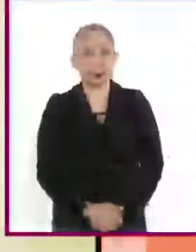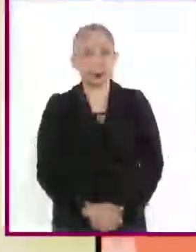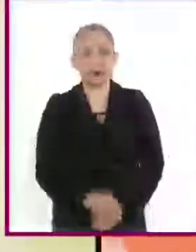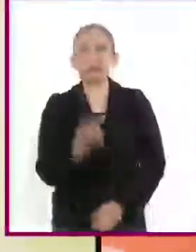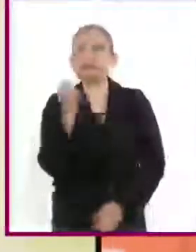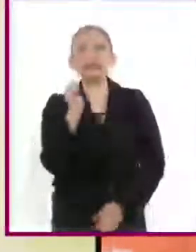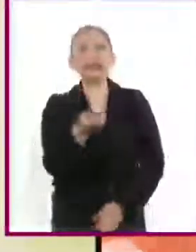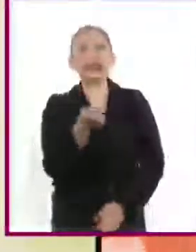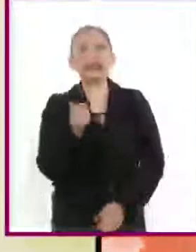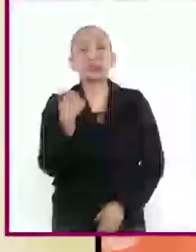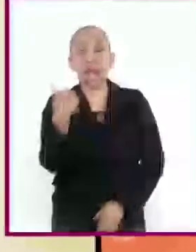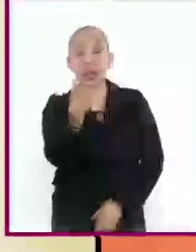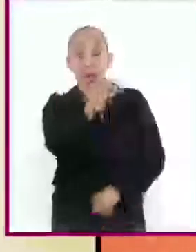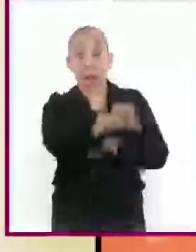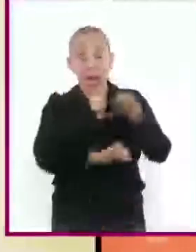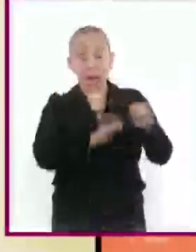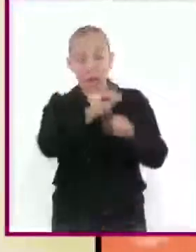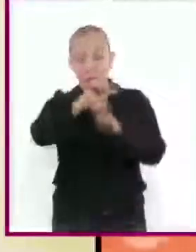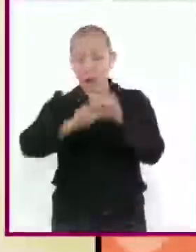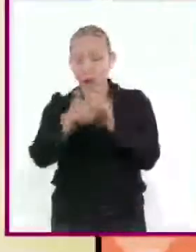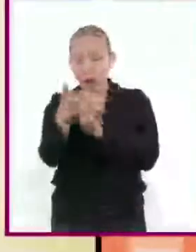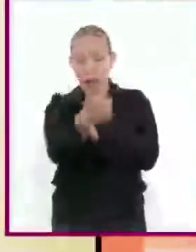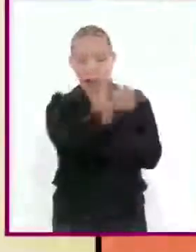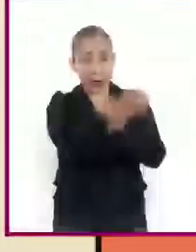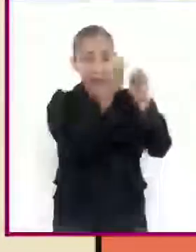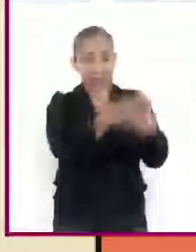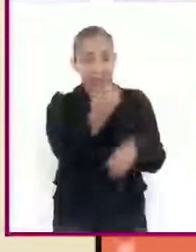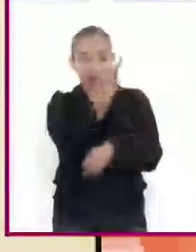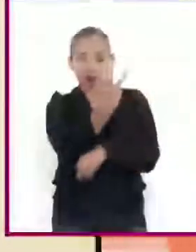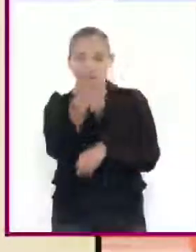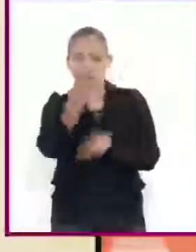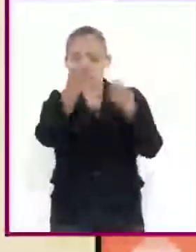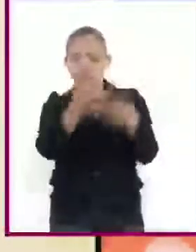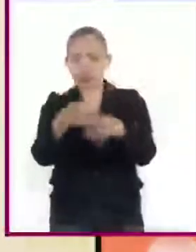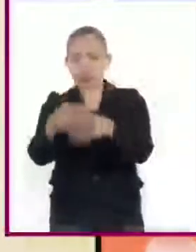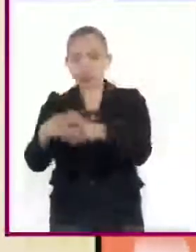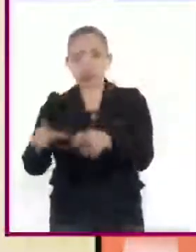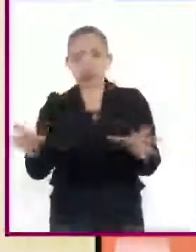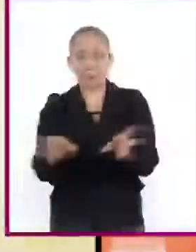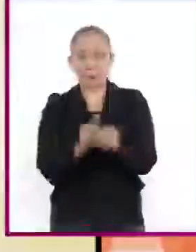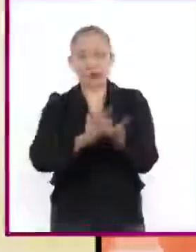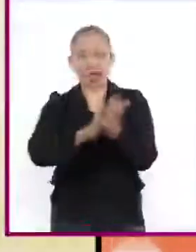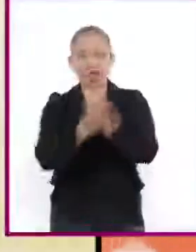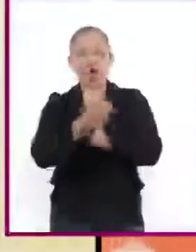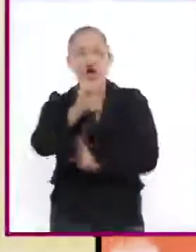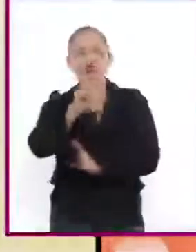Esto significa que cada átomo de este elemento pierde 2 electrones y por lo tanto se oxida.